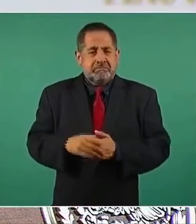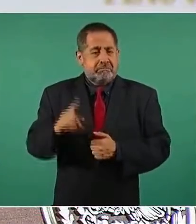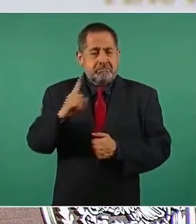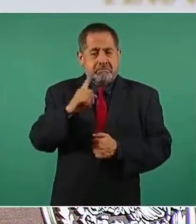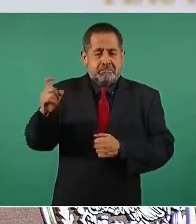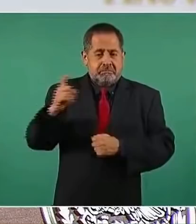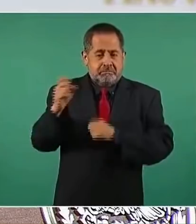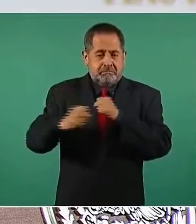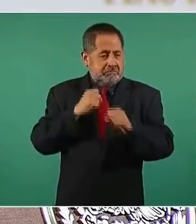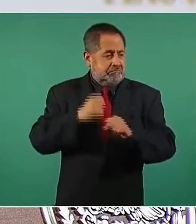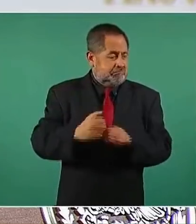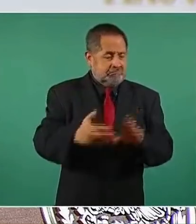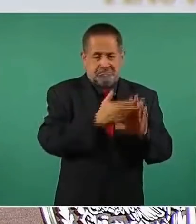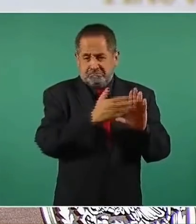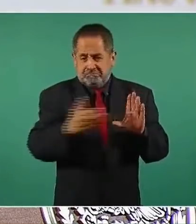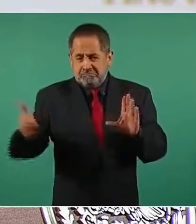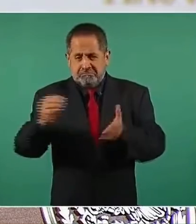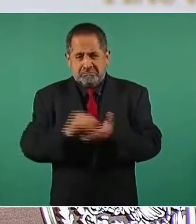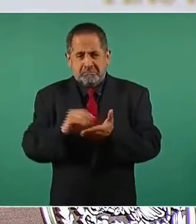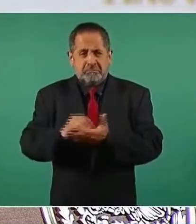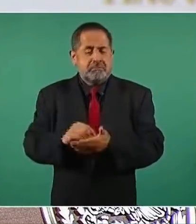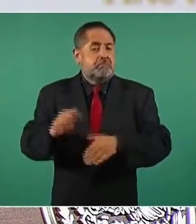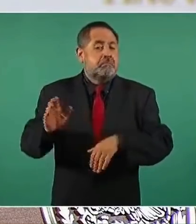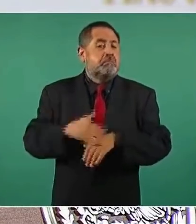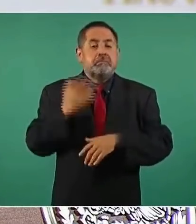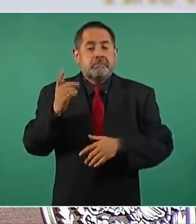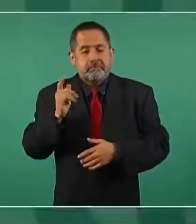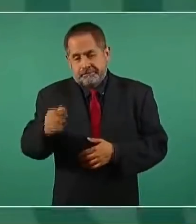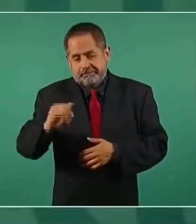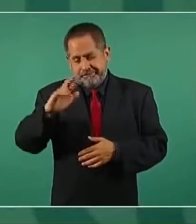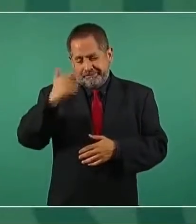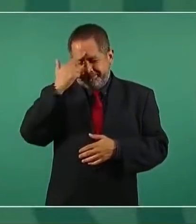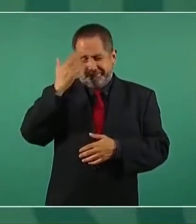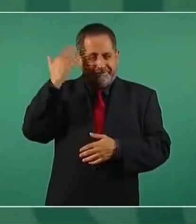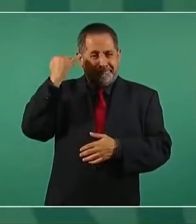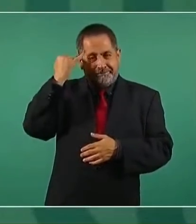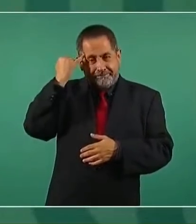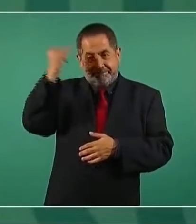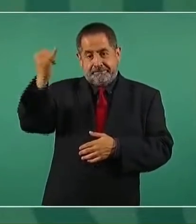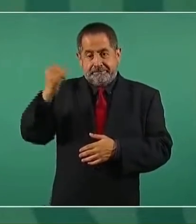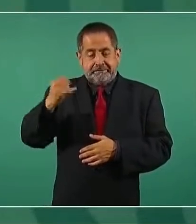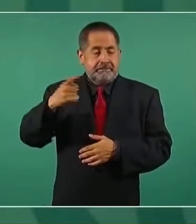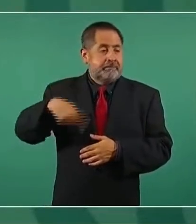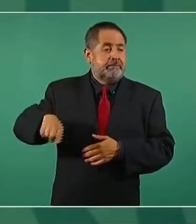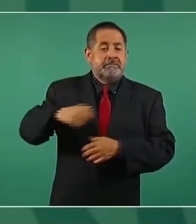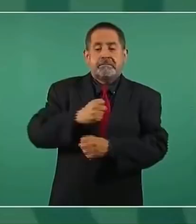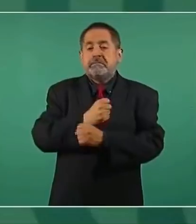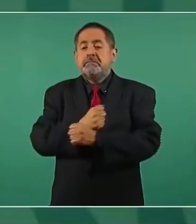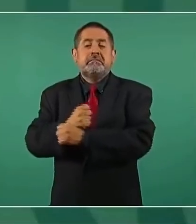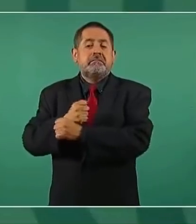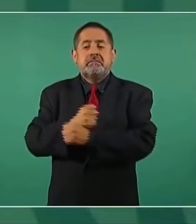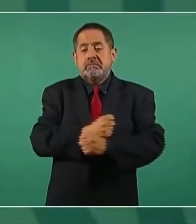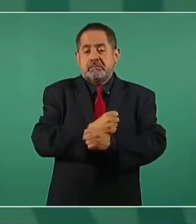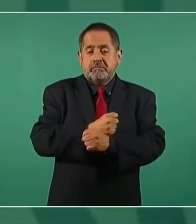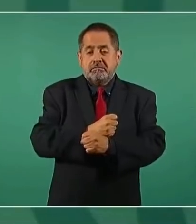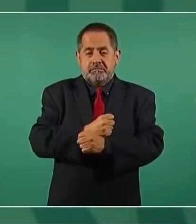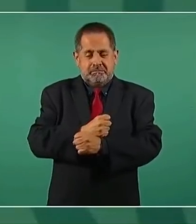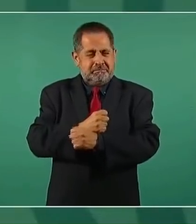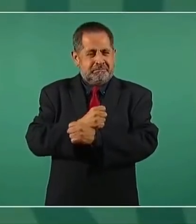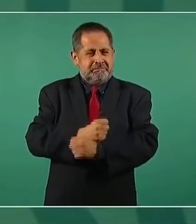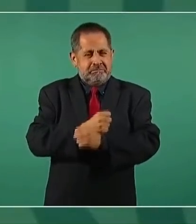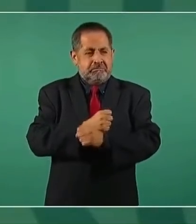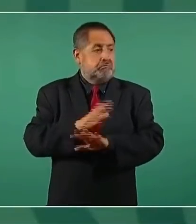años, porque nos quedamos con la idea de que la esclavitud